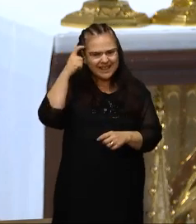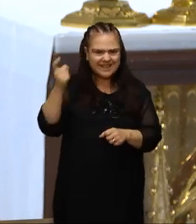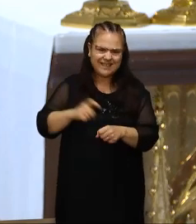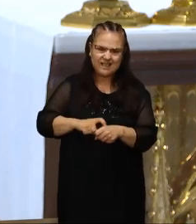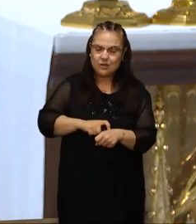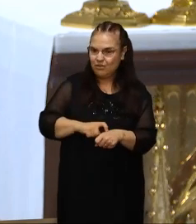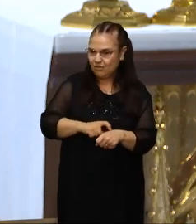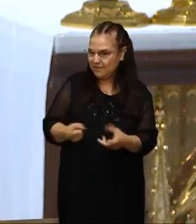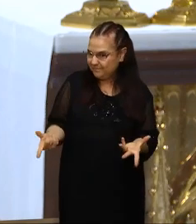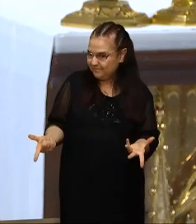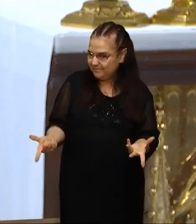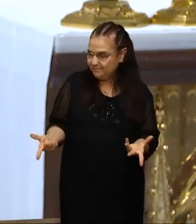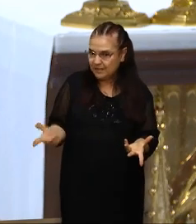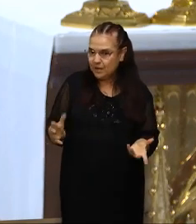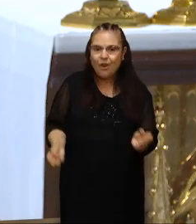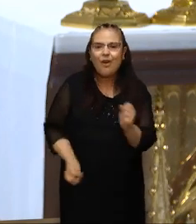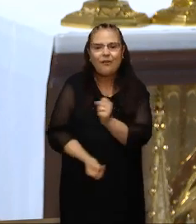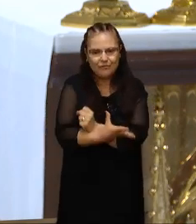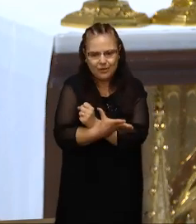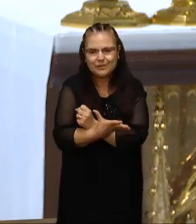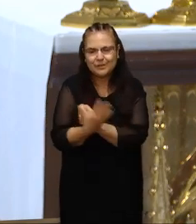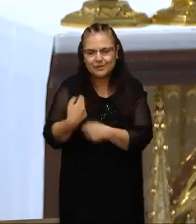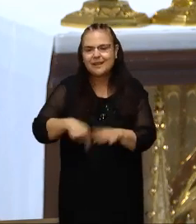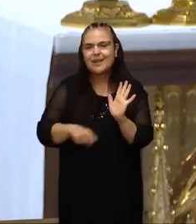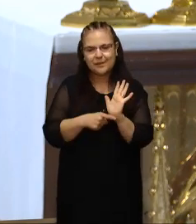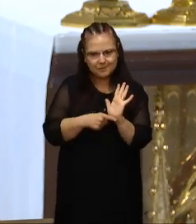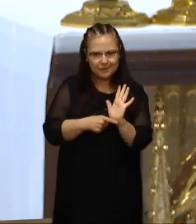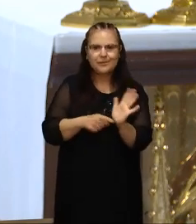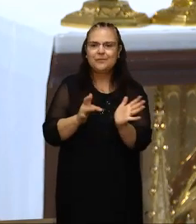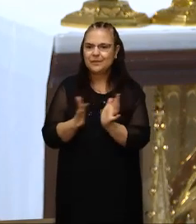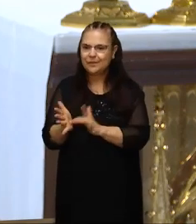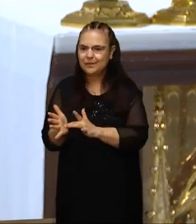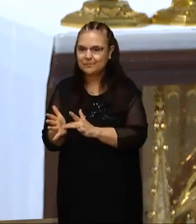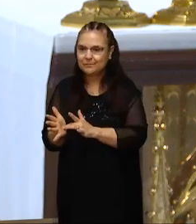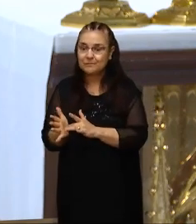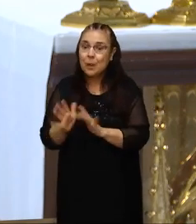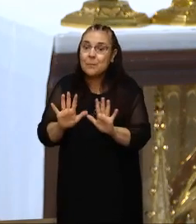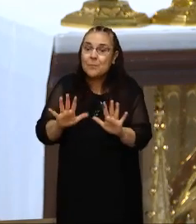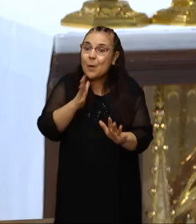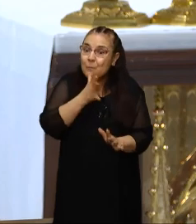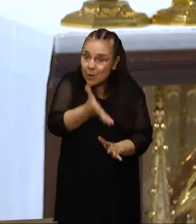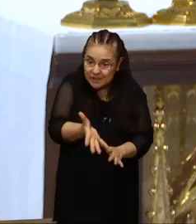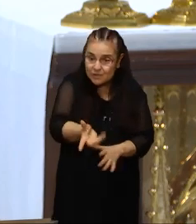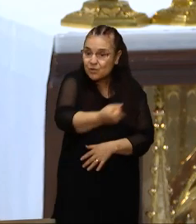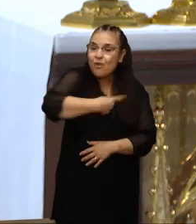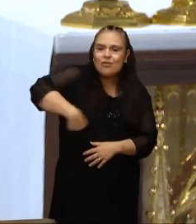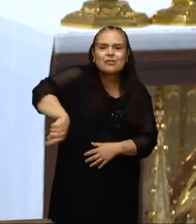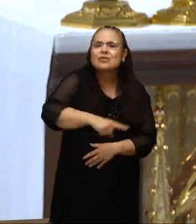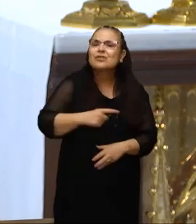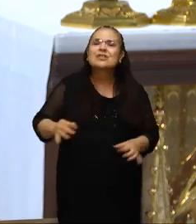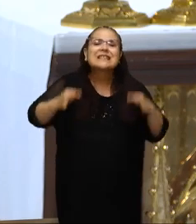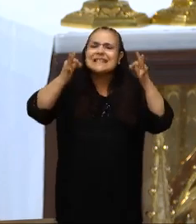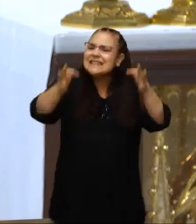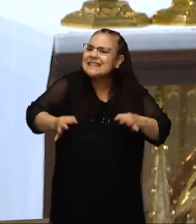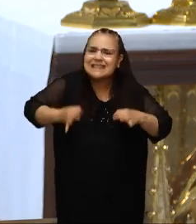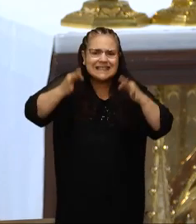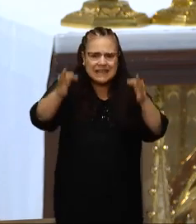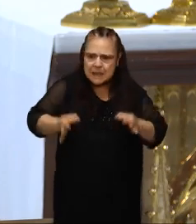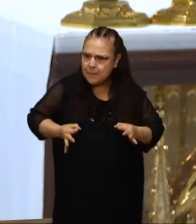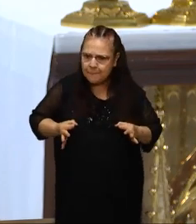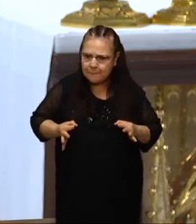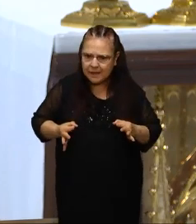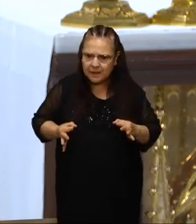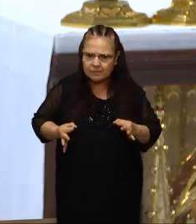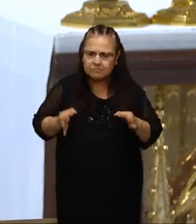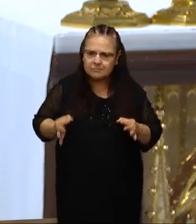que realmente de las fuentes comunes de la revelación de Dios. Por eso nosotros siempre tenemos que tener ese trípode